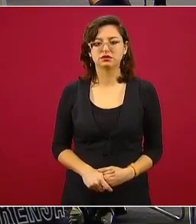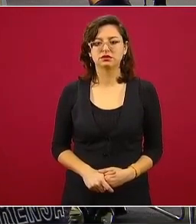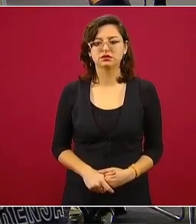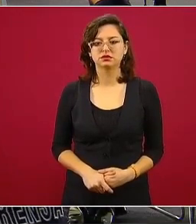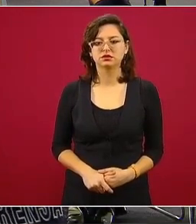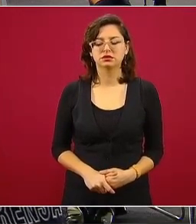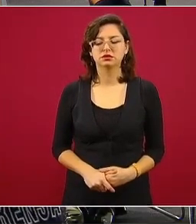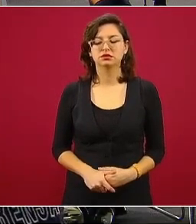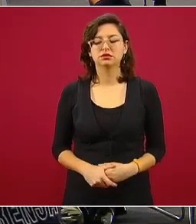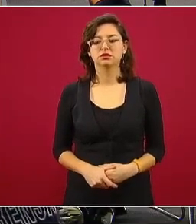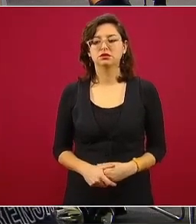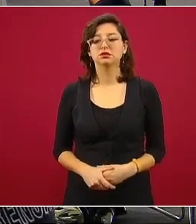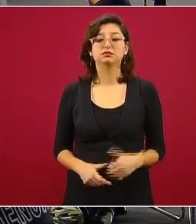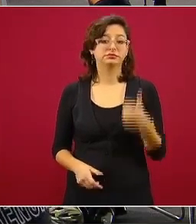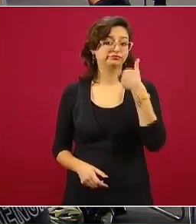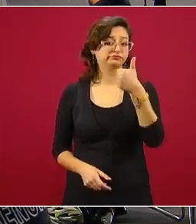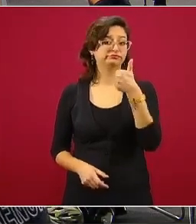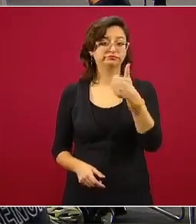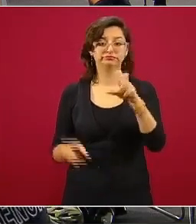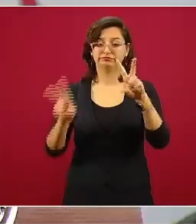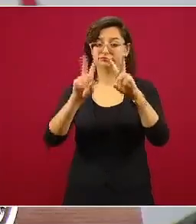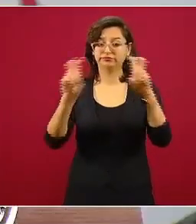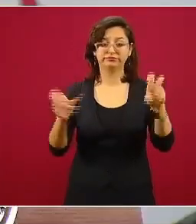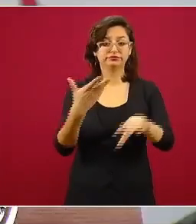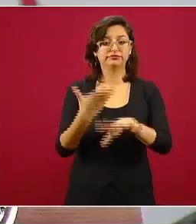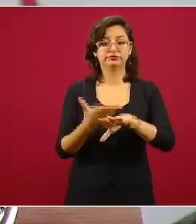Esto es muy importante, el 6.